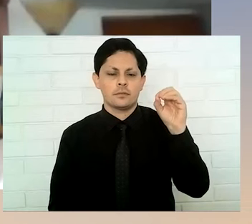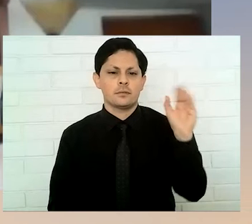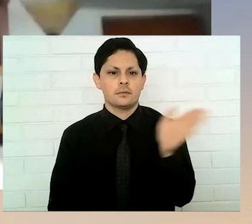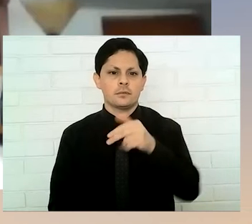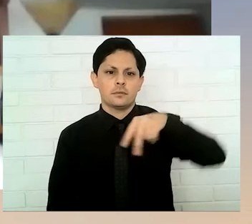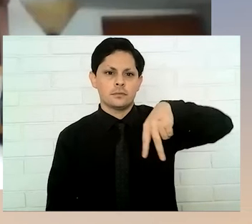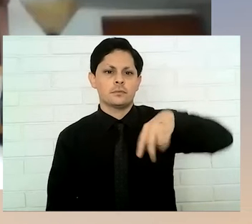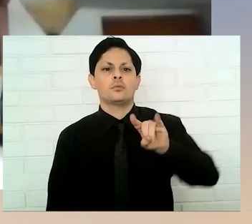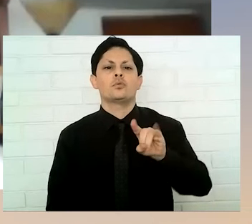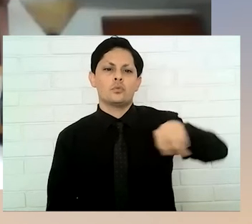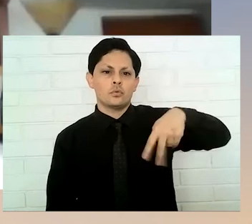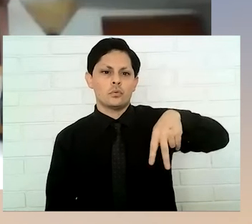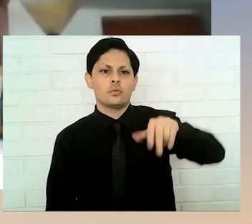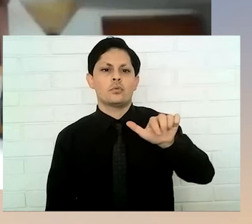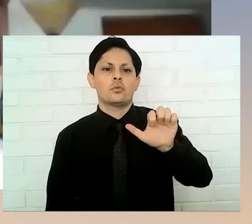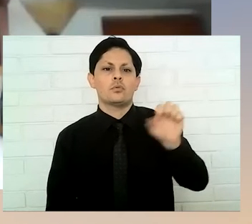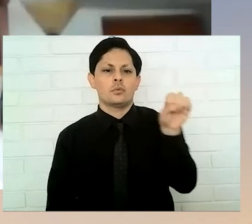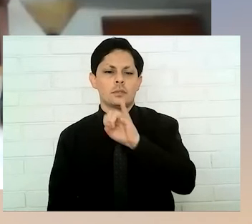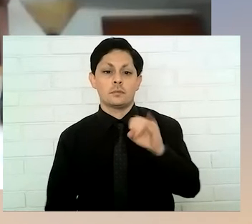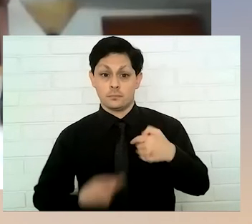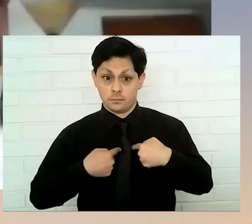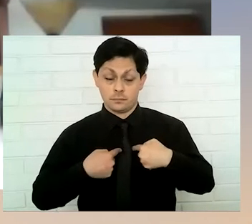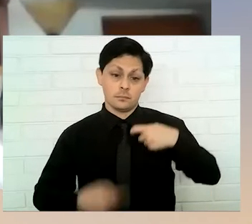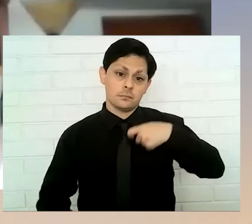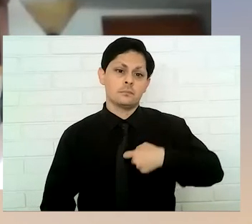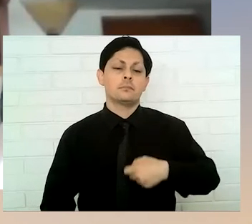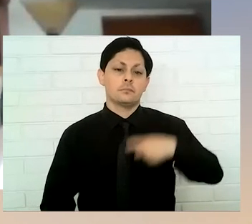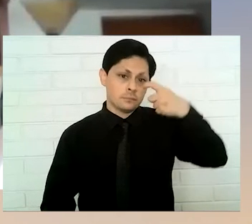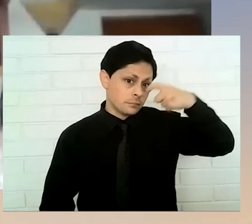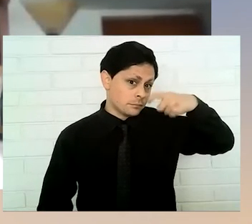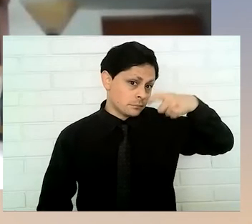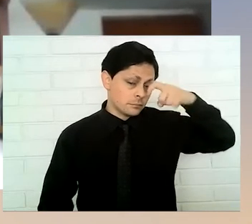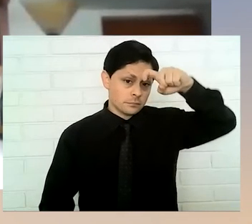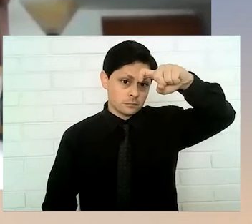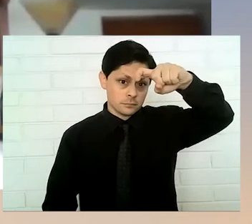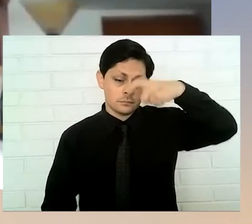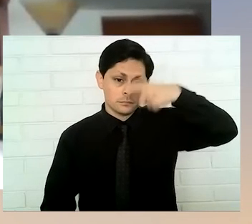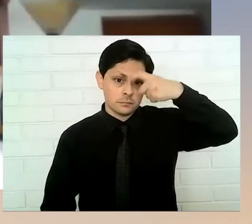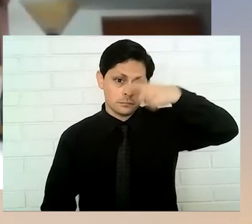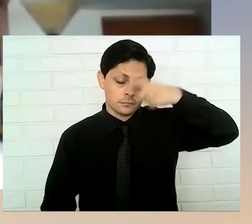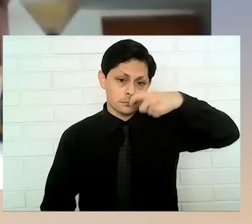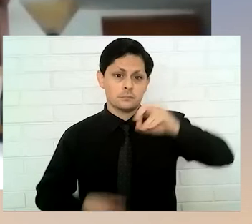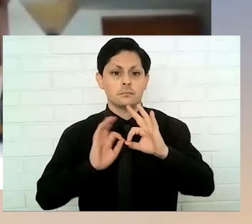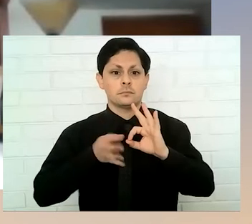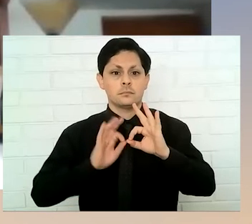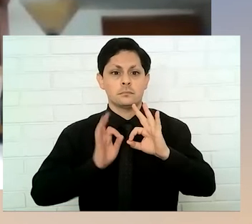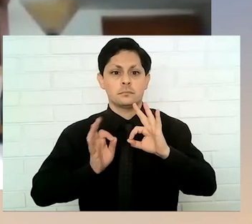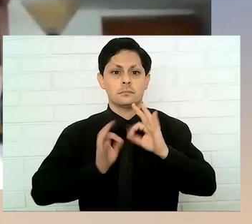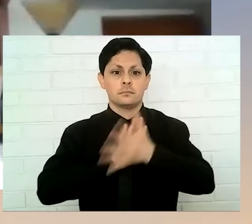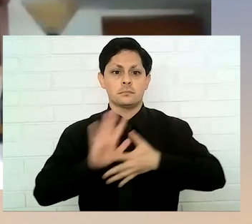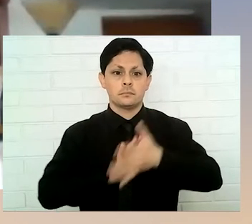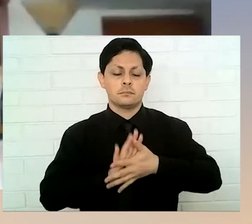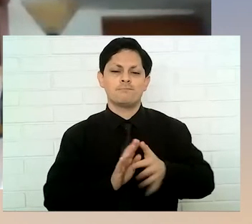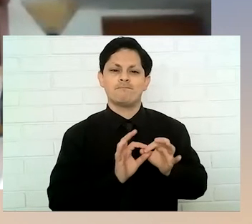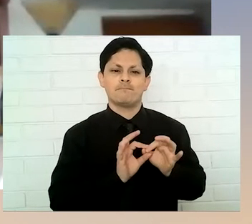alguna manera accesible para los más que se puedan. Que tendremos el